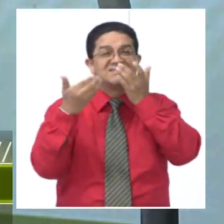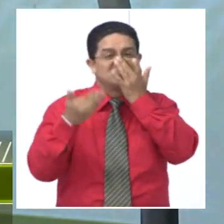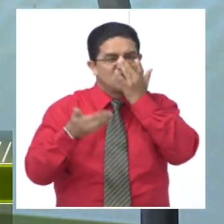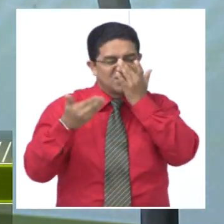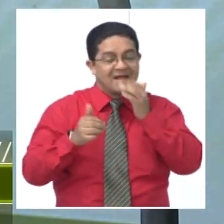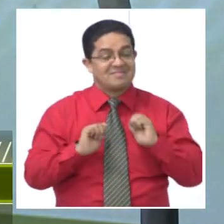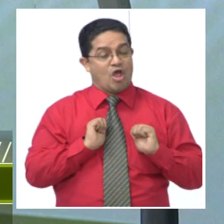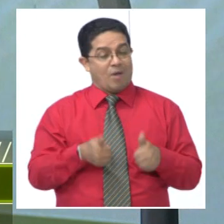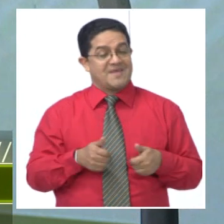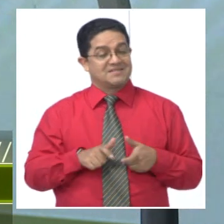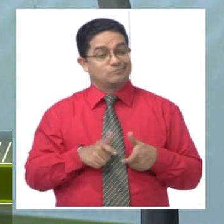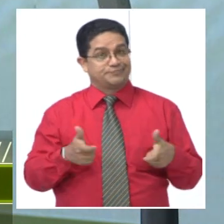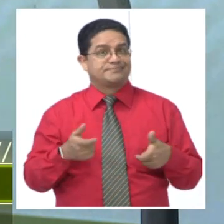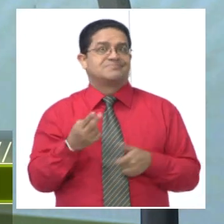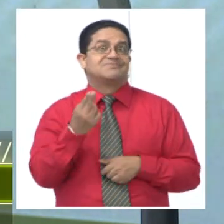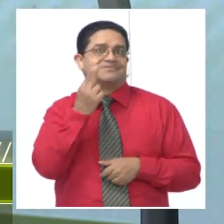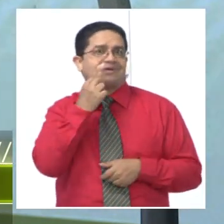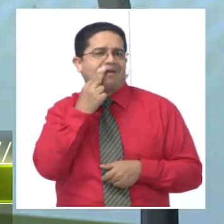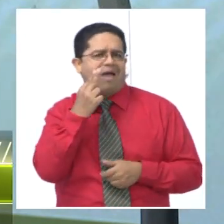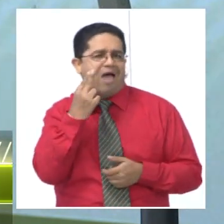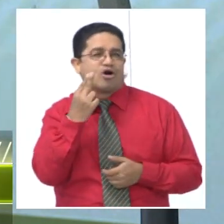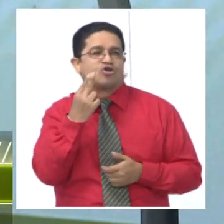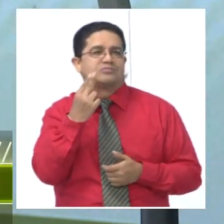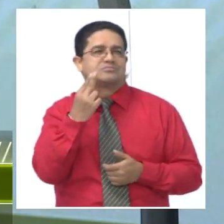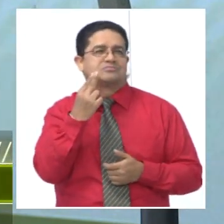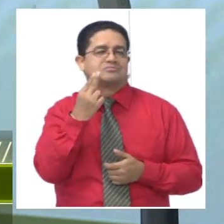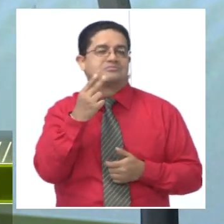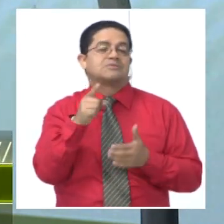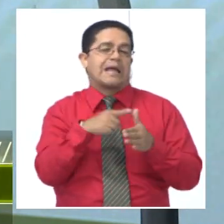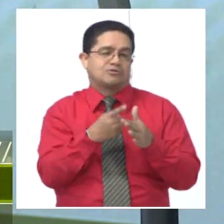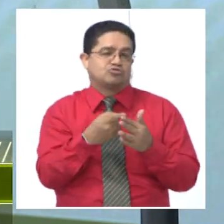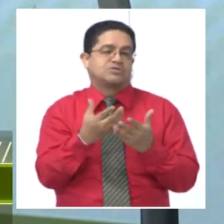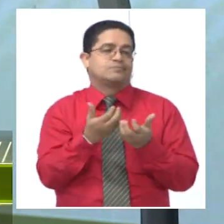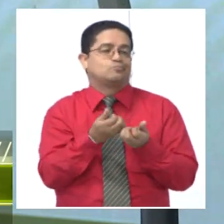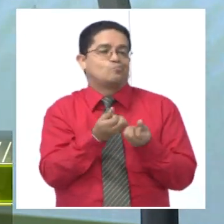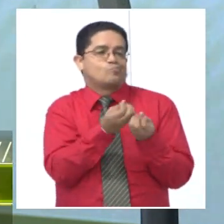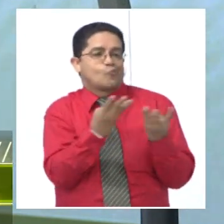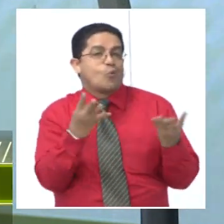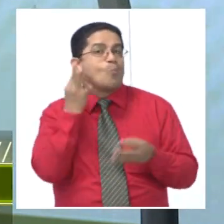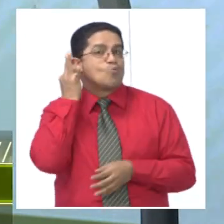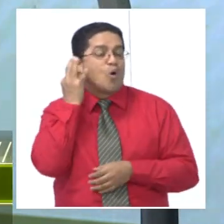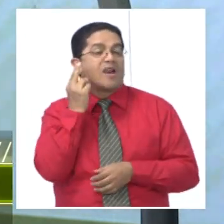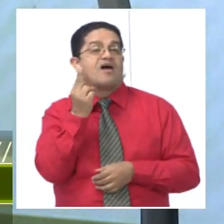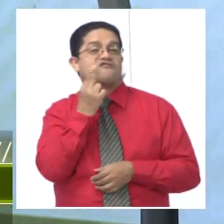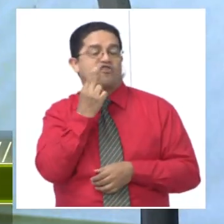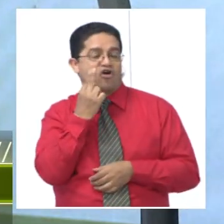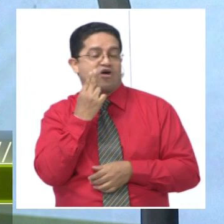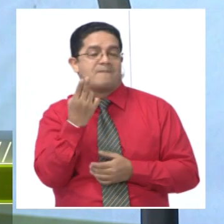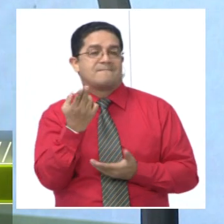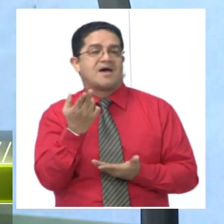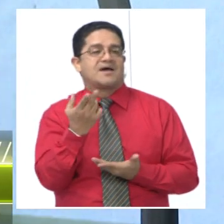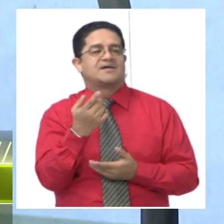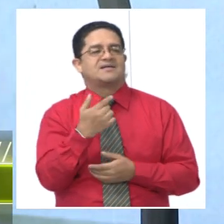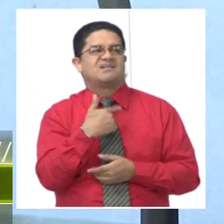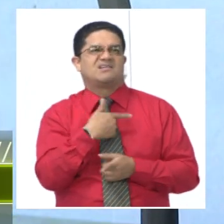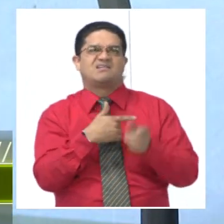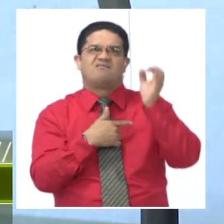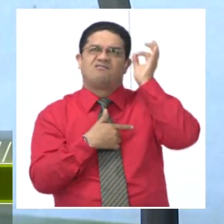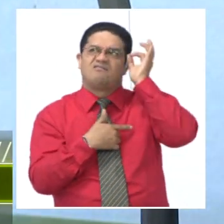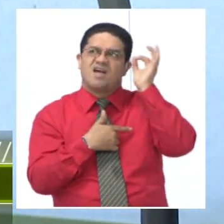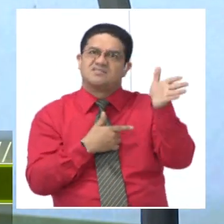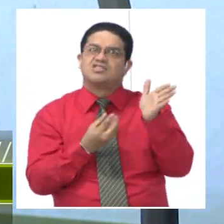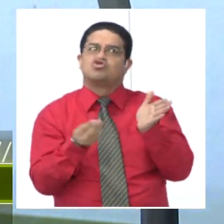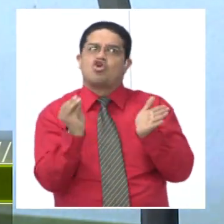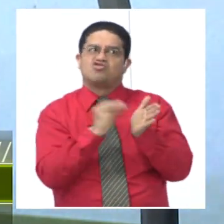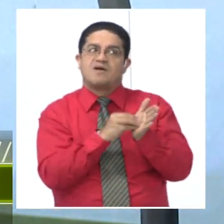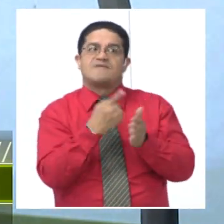esta enfermedad es el cigarro, el tabaquismo. Y entonces todas esas personas que están fumando, yo sé que suena, oye, qué fastidio, otra persona más que nos dice que hay